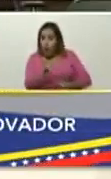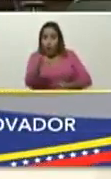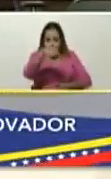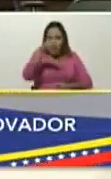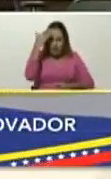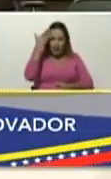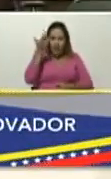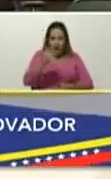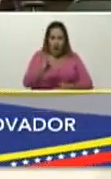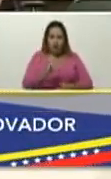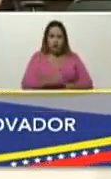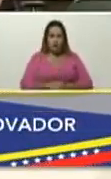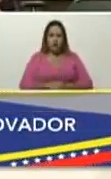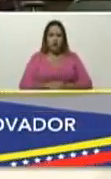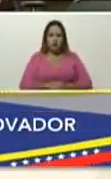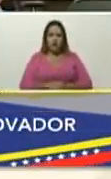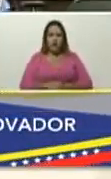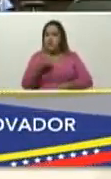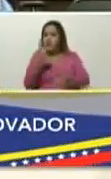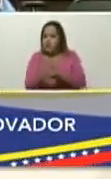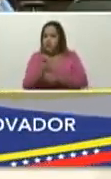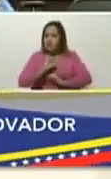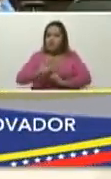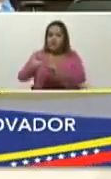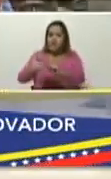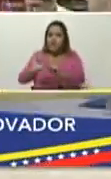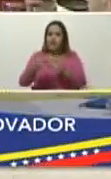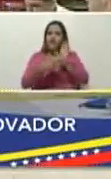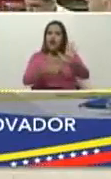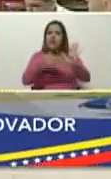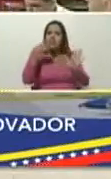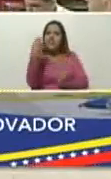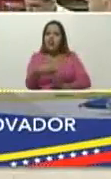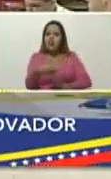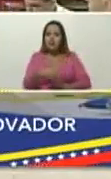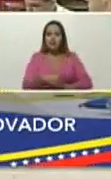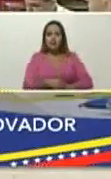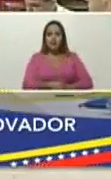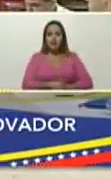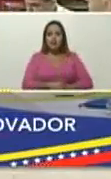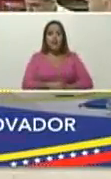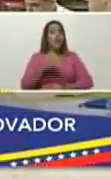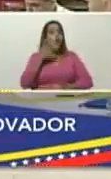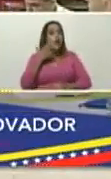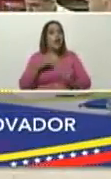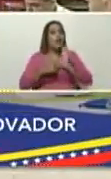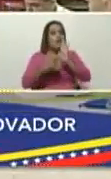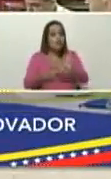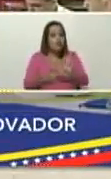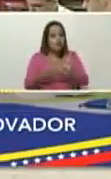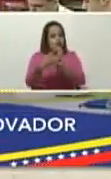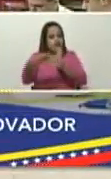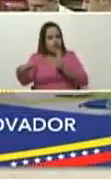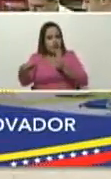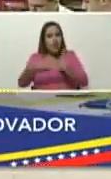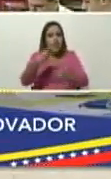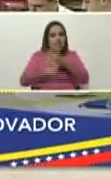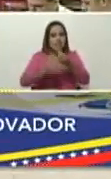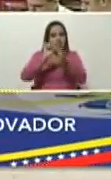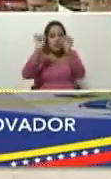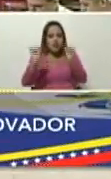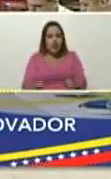existe. Hay que combatirlo con la verdad y hay que combatirlo con el ejemplo. Y hay que construir un